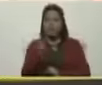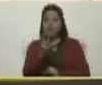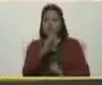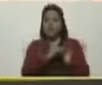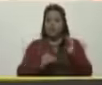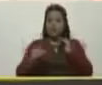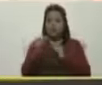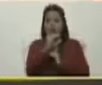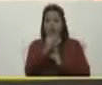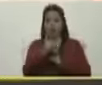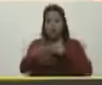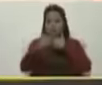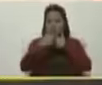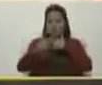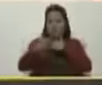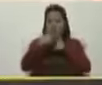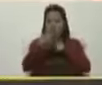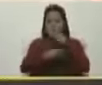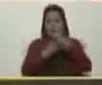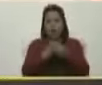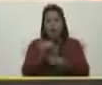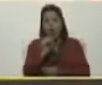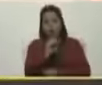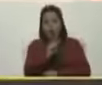supere las agresiones que recibió,